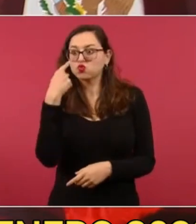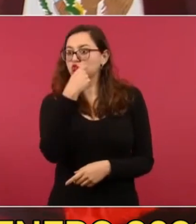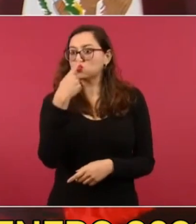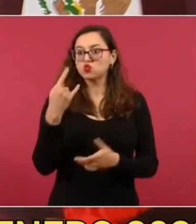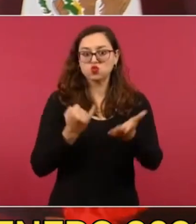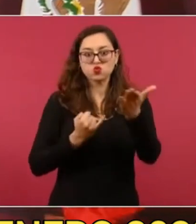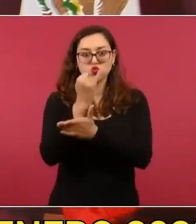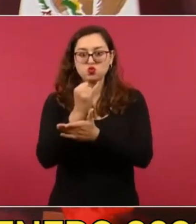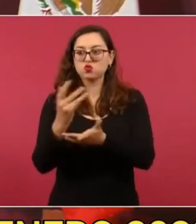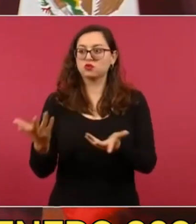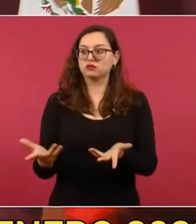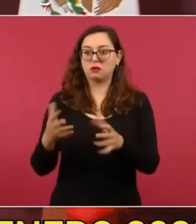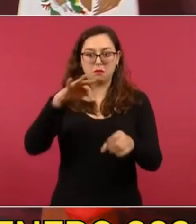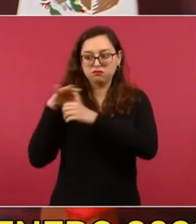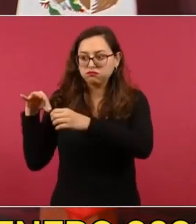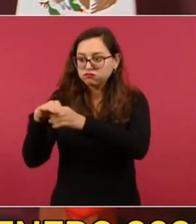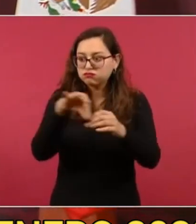en contra de la democracia.